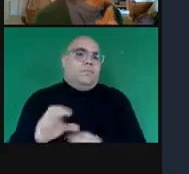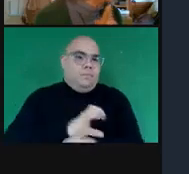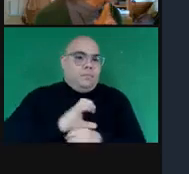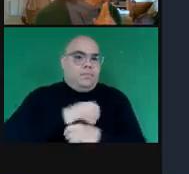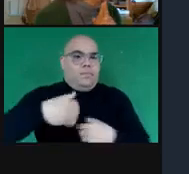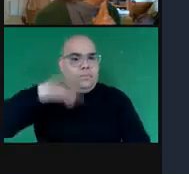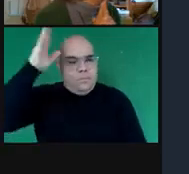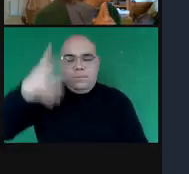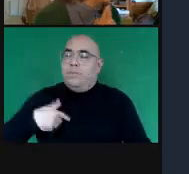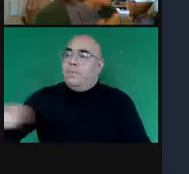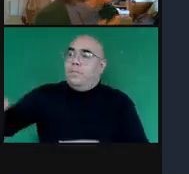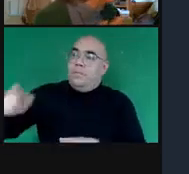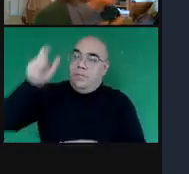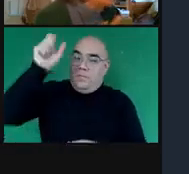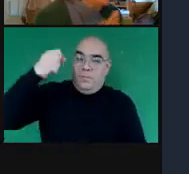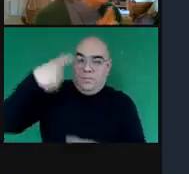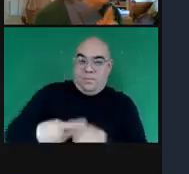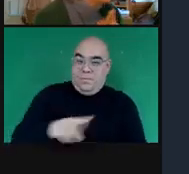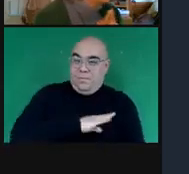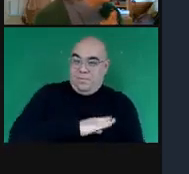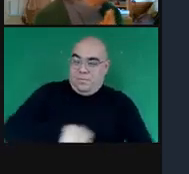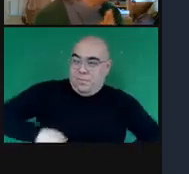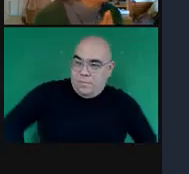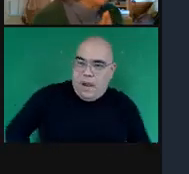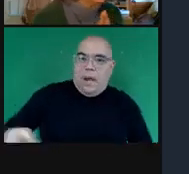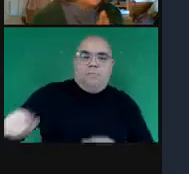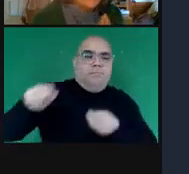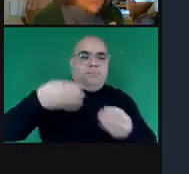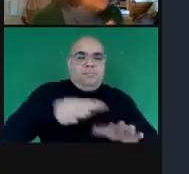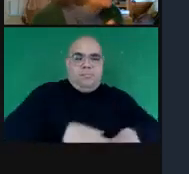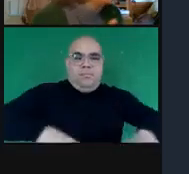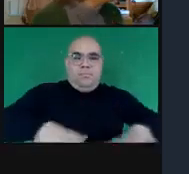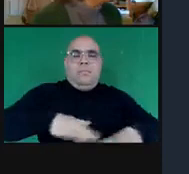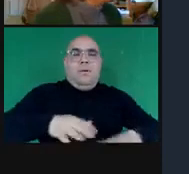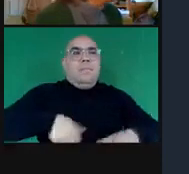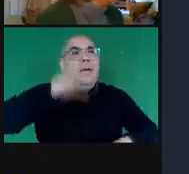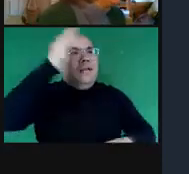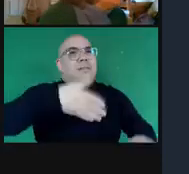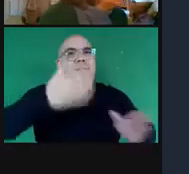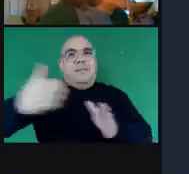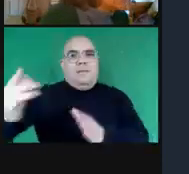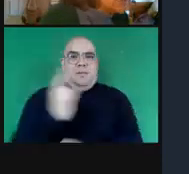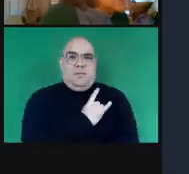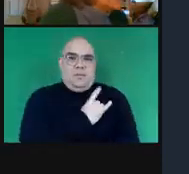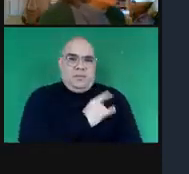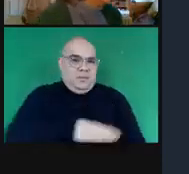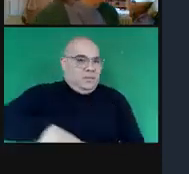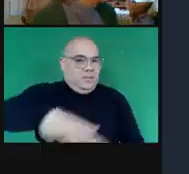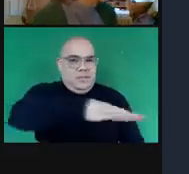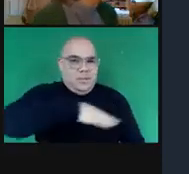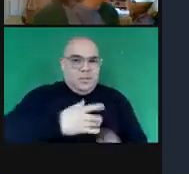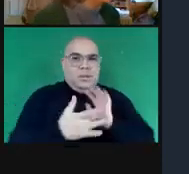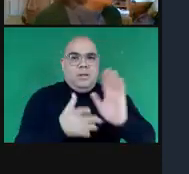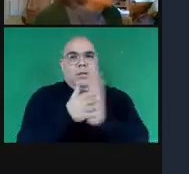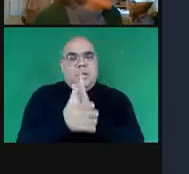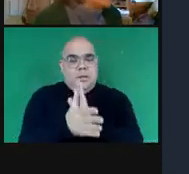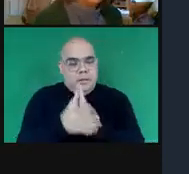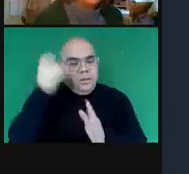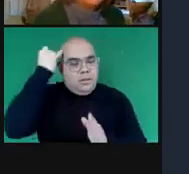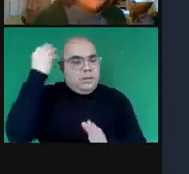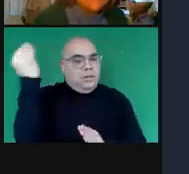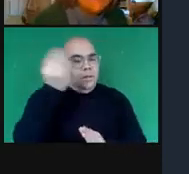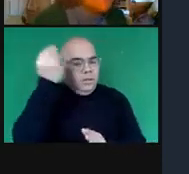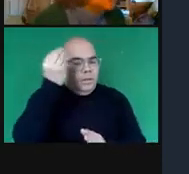concientización de los valores del campus como espacio cultural de encuentro de diversidades ideológicas, socioculturales